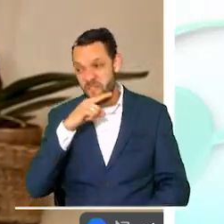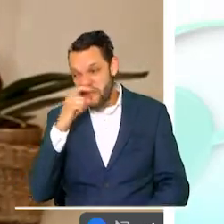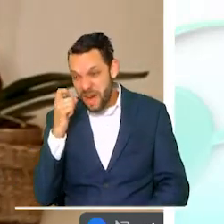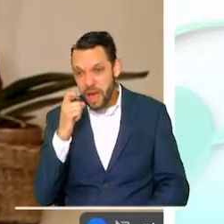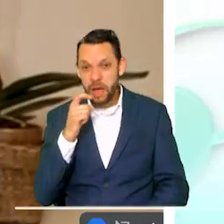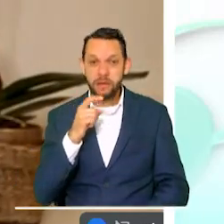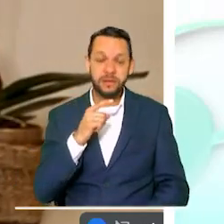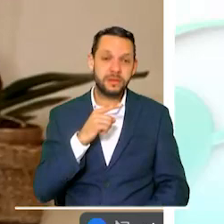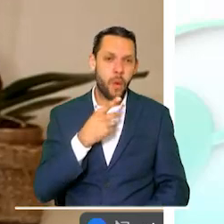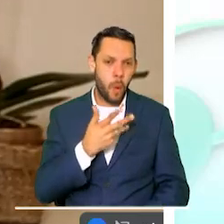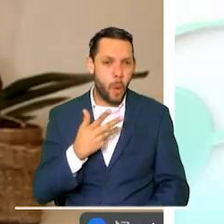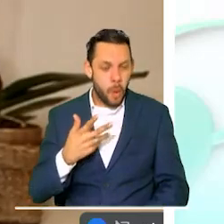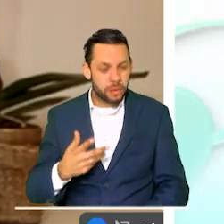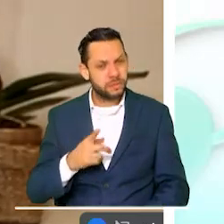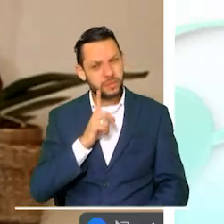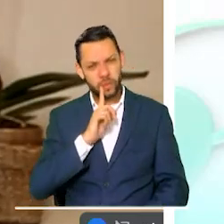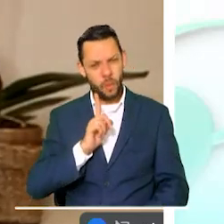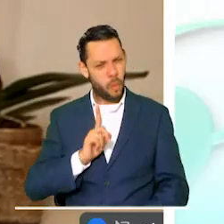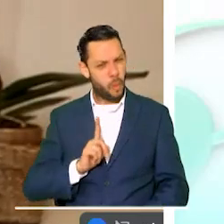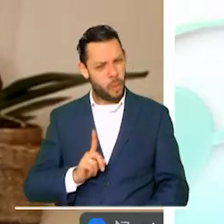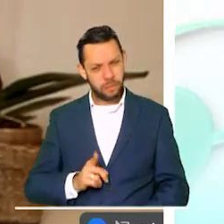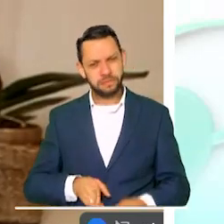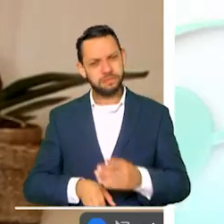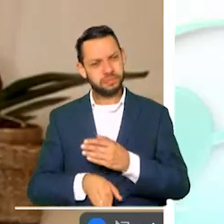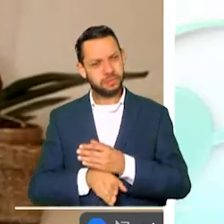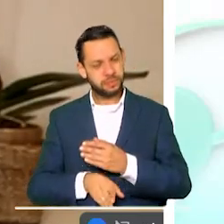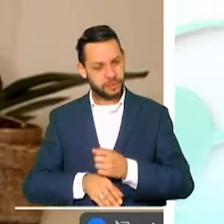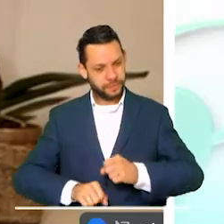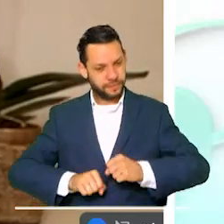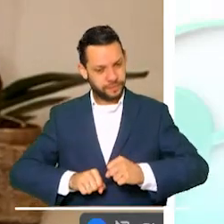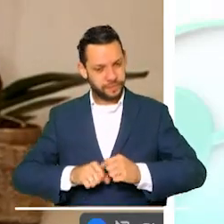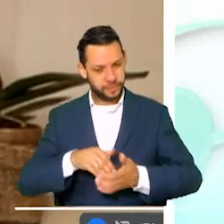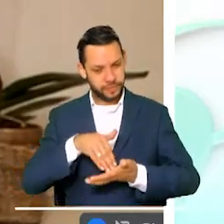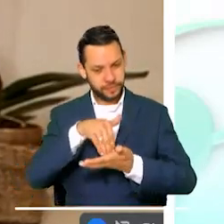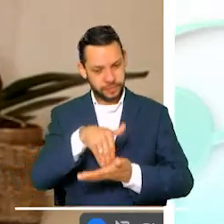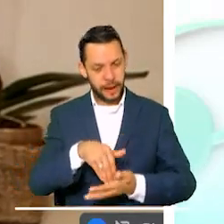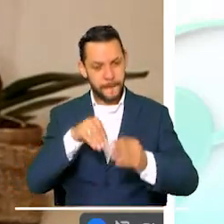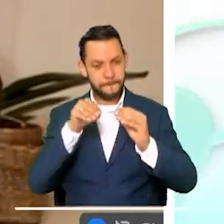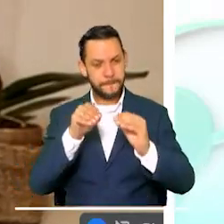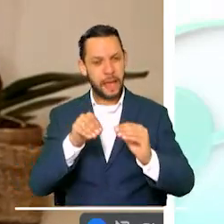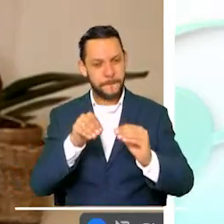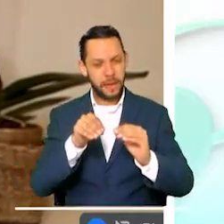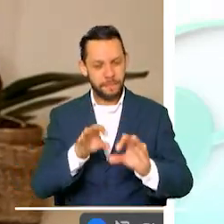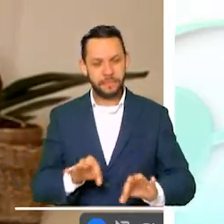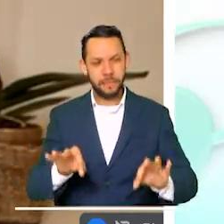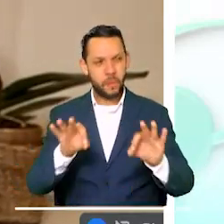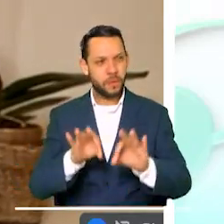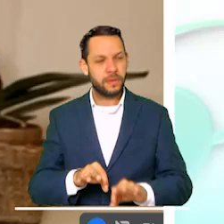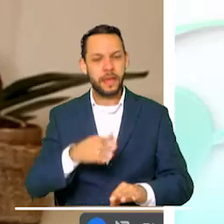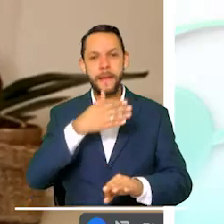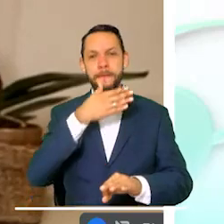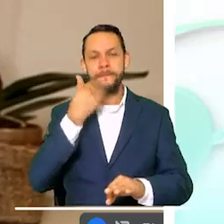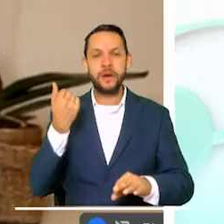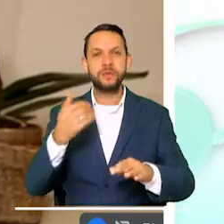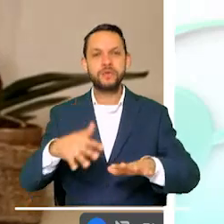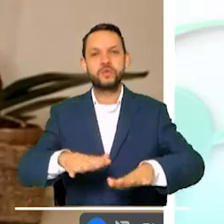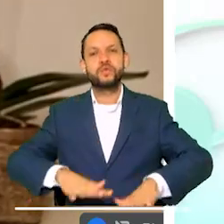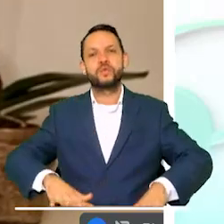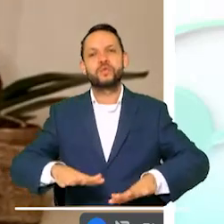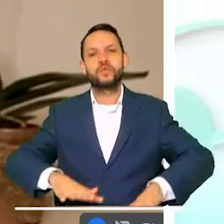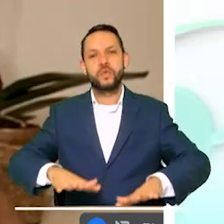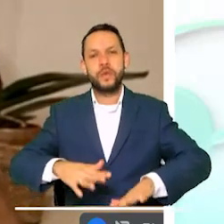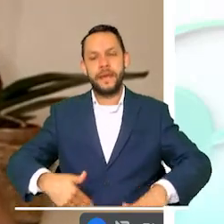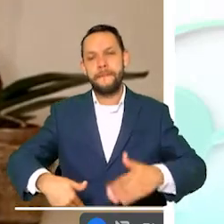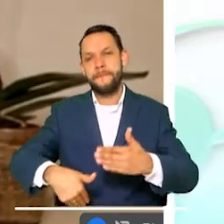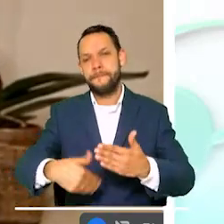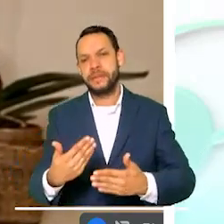ese punto precisamente, aunque no sea un punto placentero, es el mejor momento y el mejor lugar para empezar. Pero